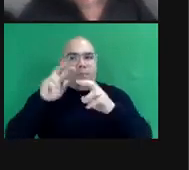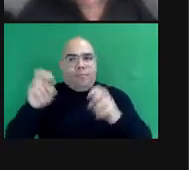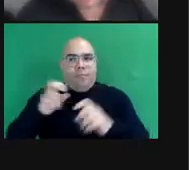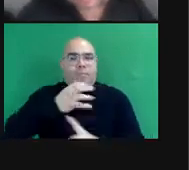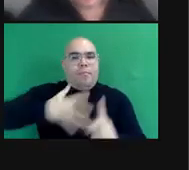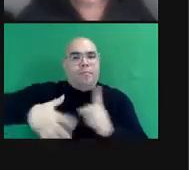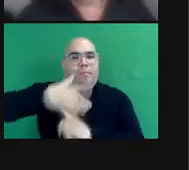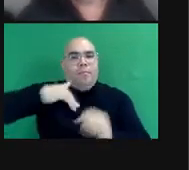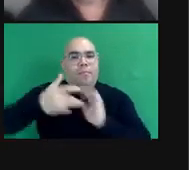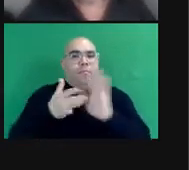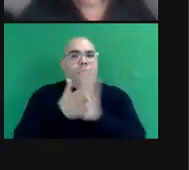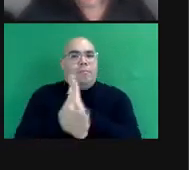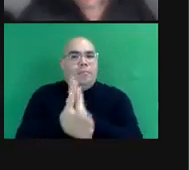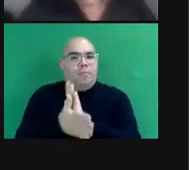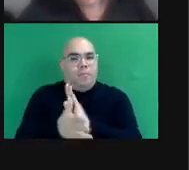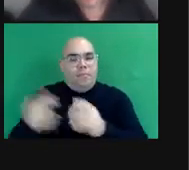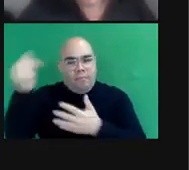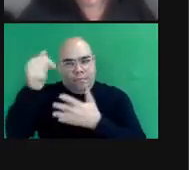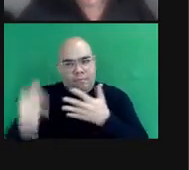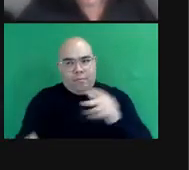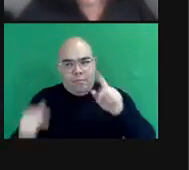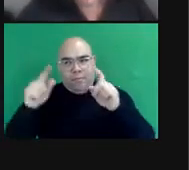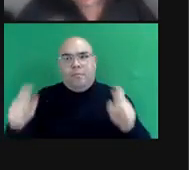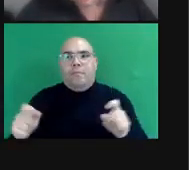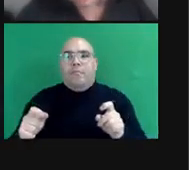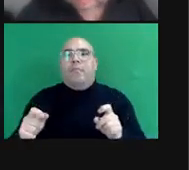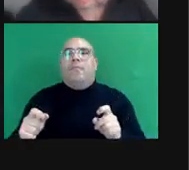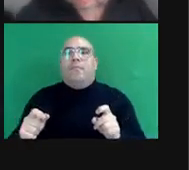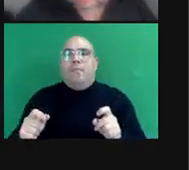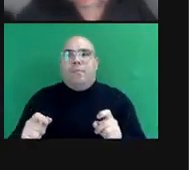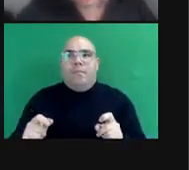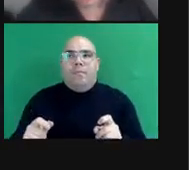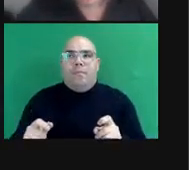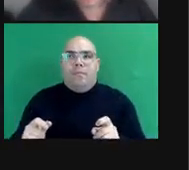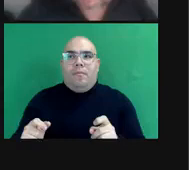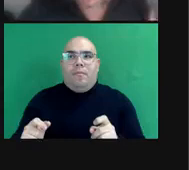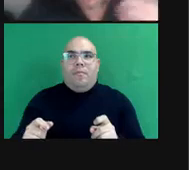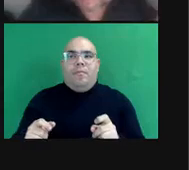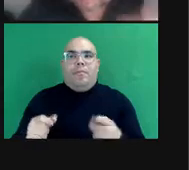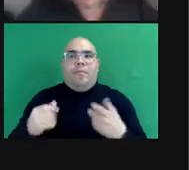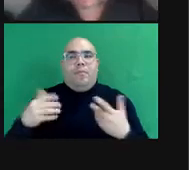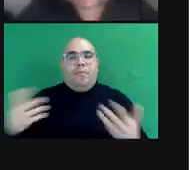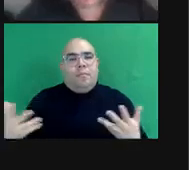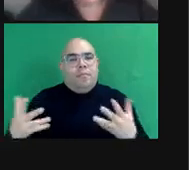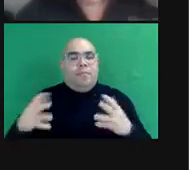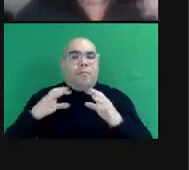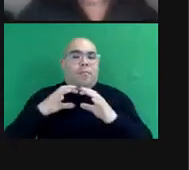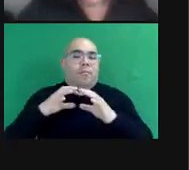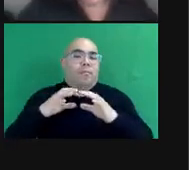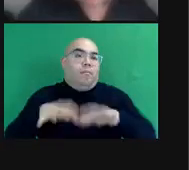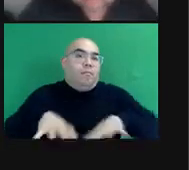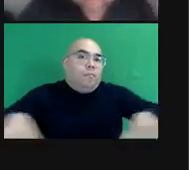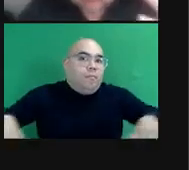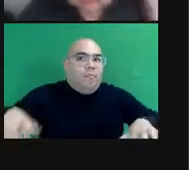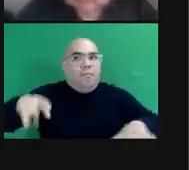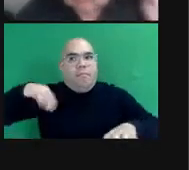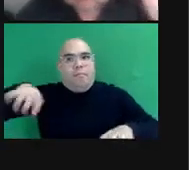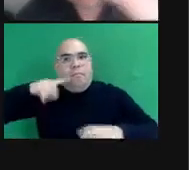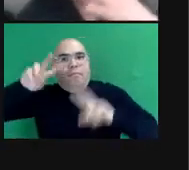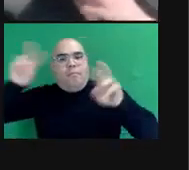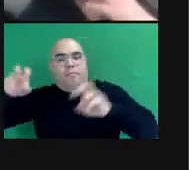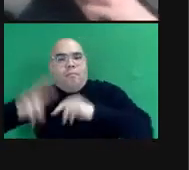cartelismo que tiene su sede en este lugar, y que de una manera muy particular respeta en gran medida las edificaciones del